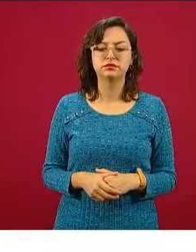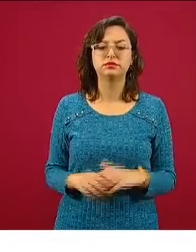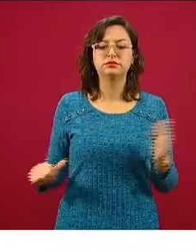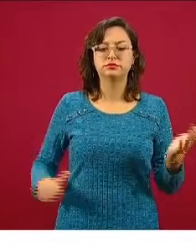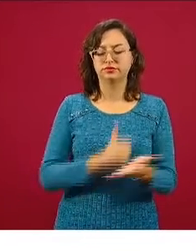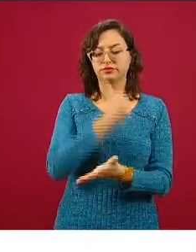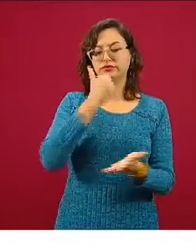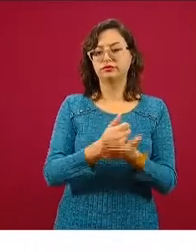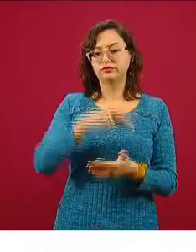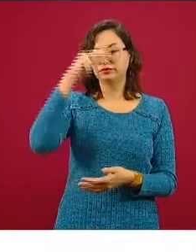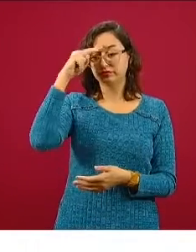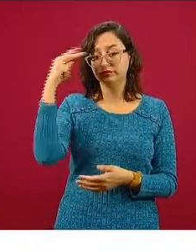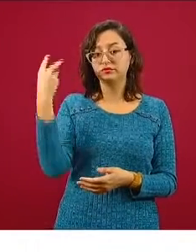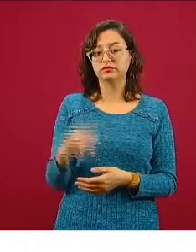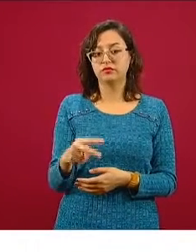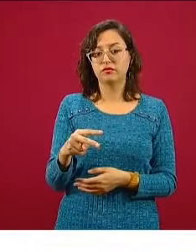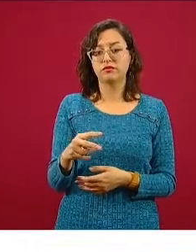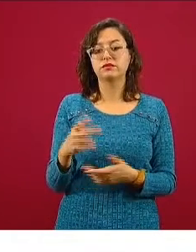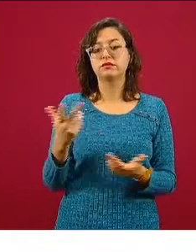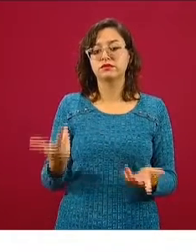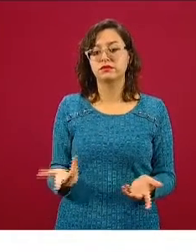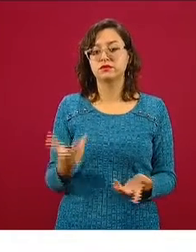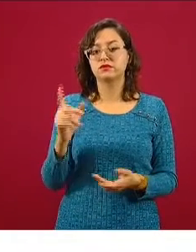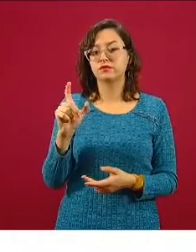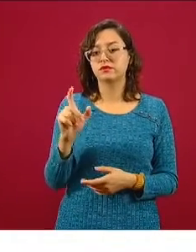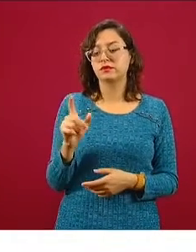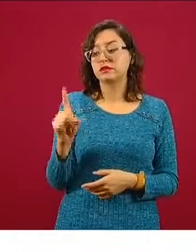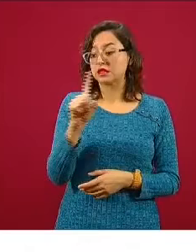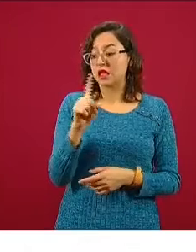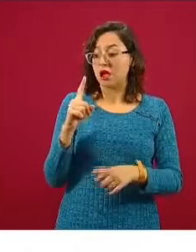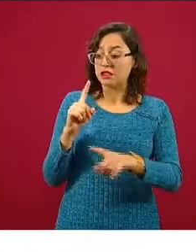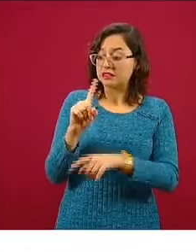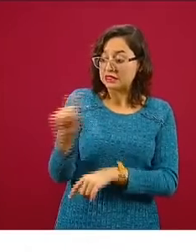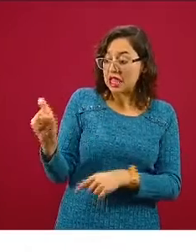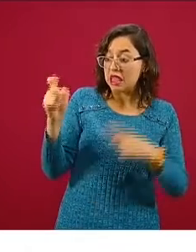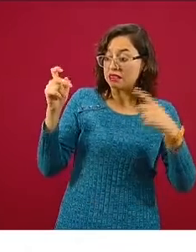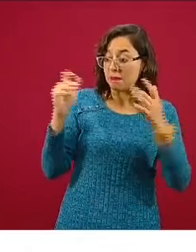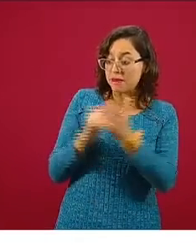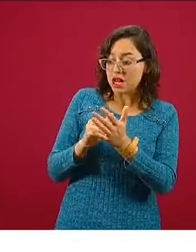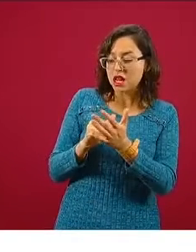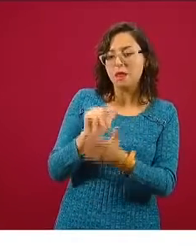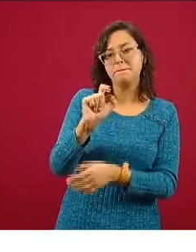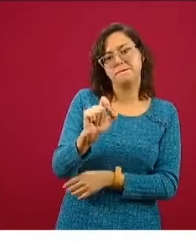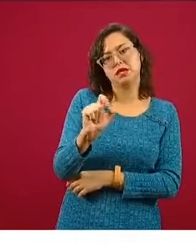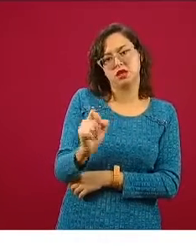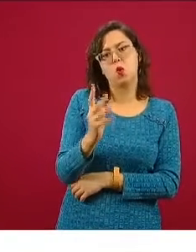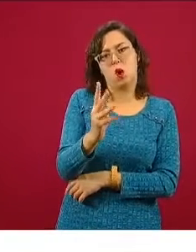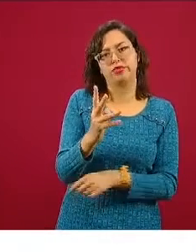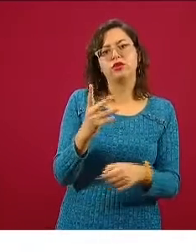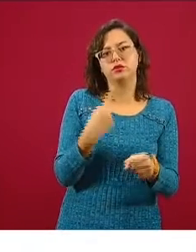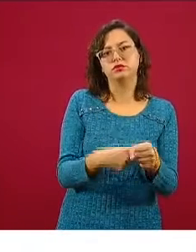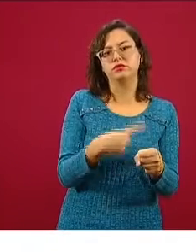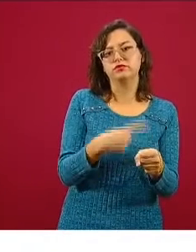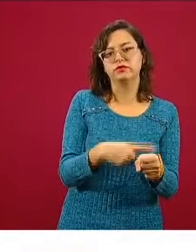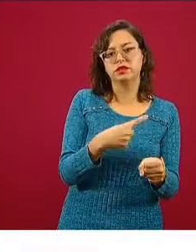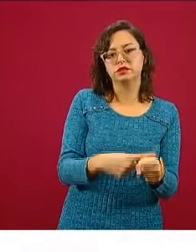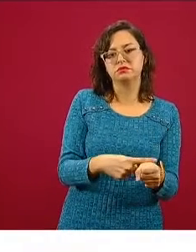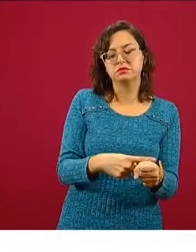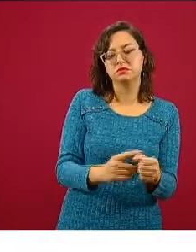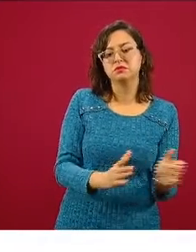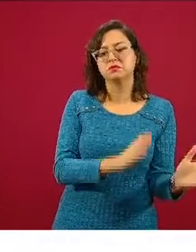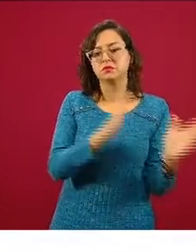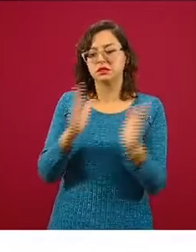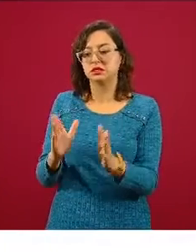Ciudad de México alcanza los 24 por 100,000 habitantes, mientras que en el siguiente estado